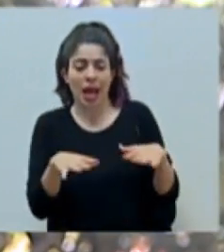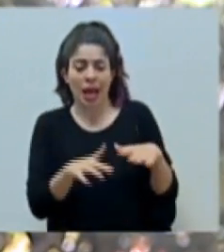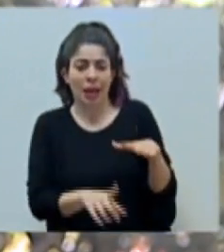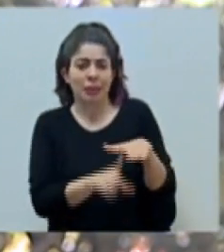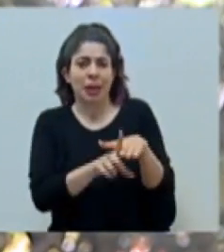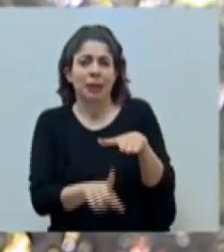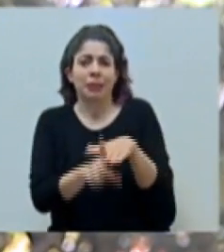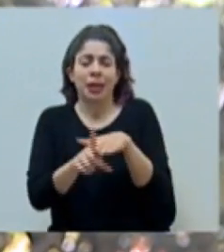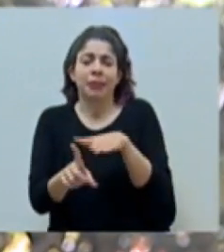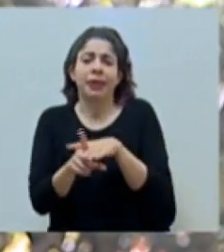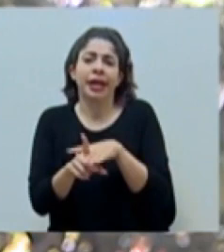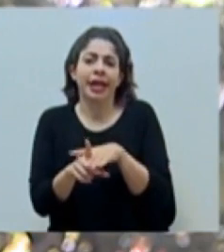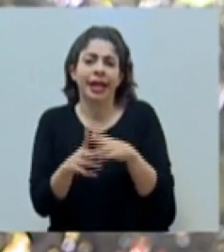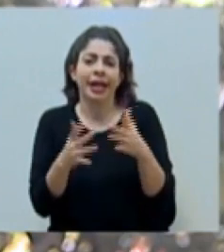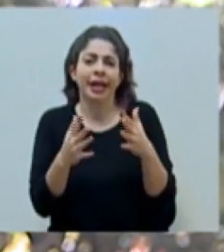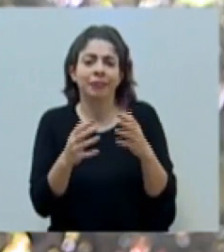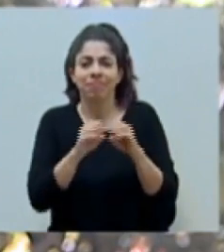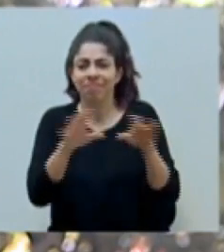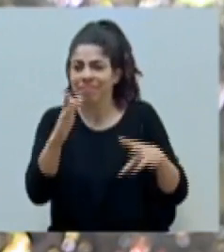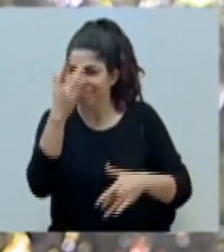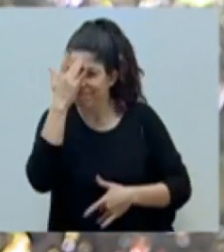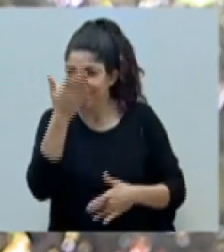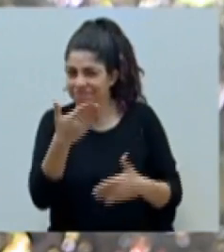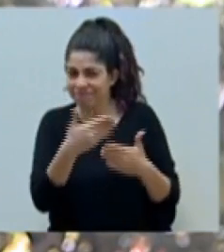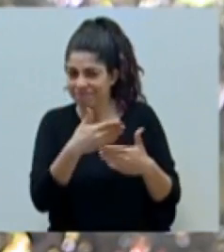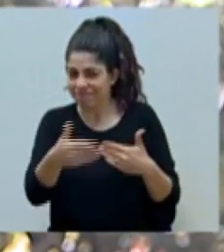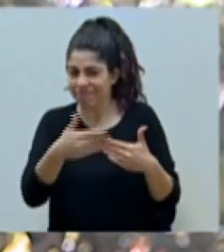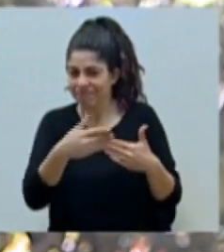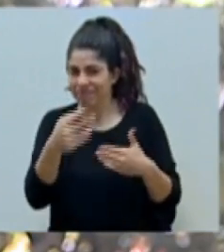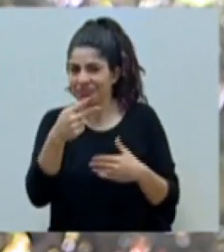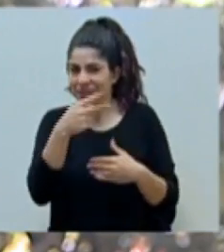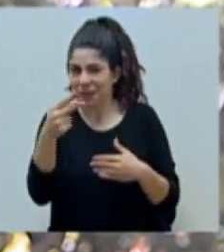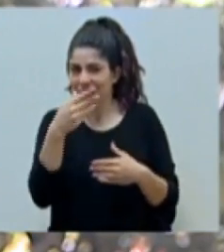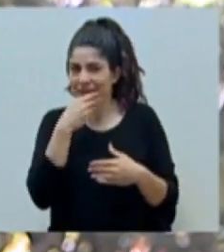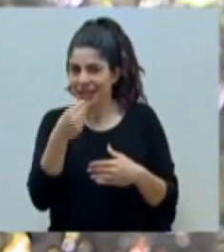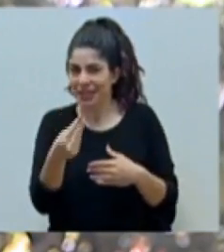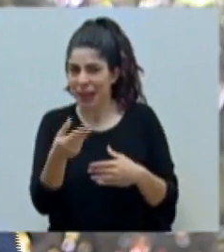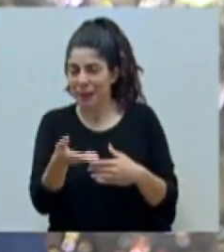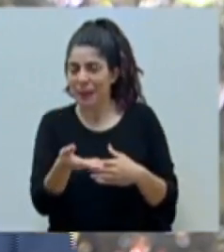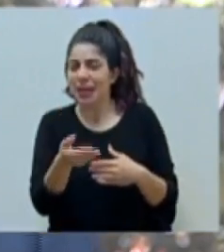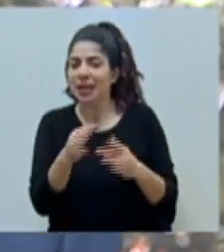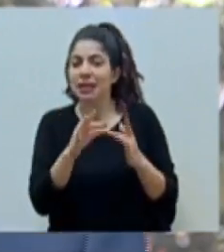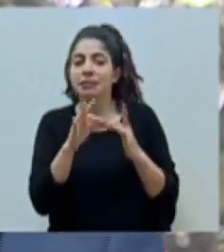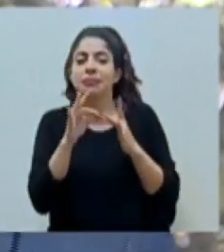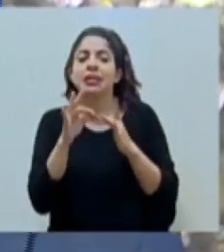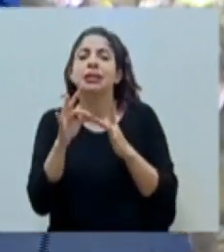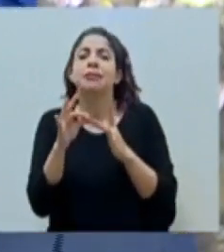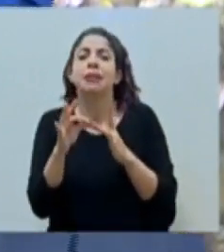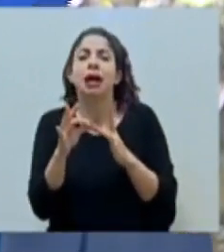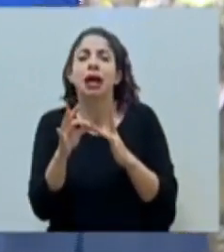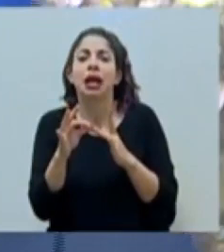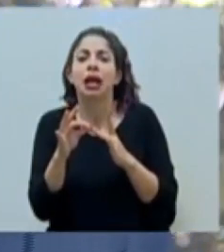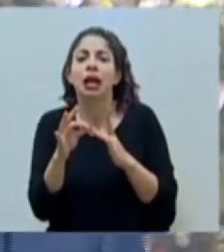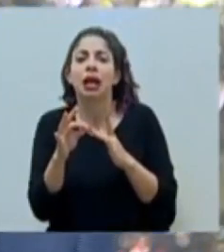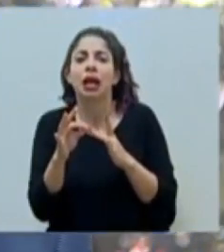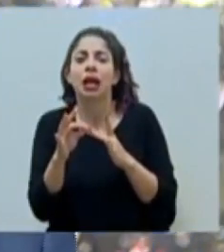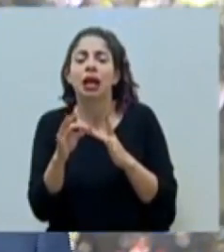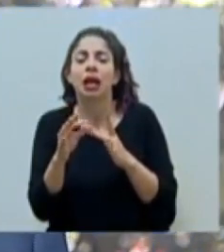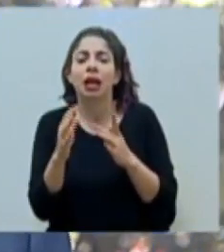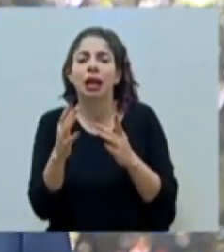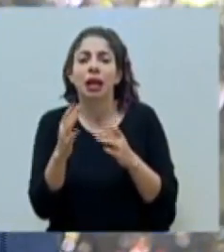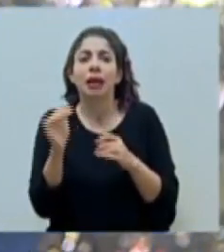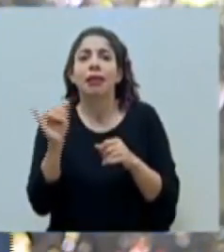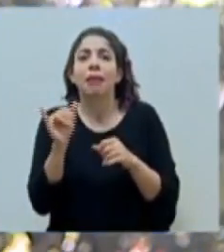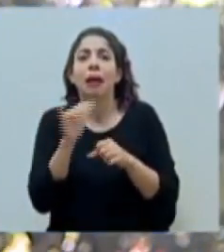manifestaciones que ha tenido la pandemia en estas primeras semanas de diciembre, particularmente, y la presión que